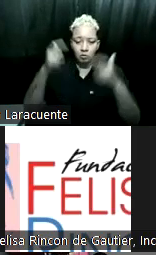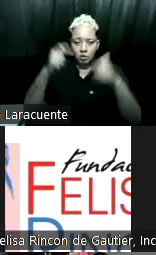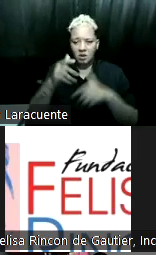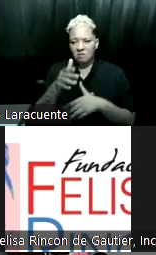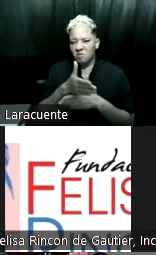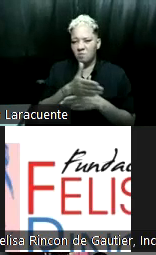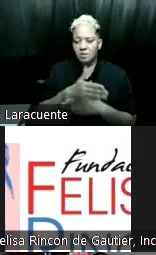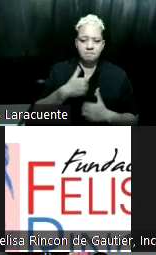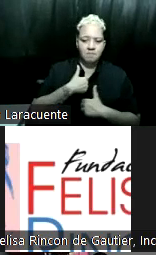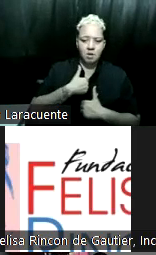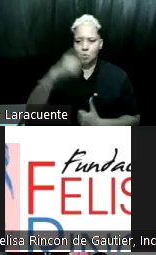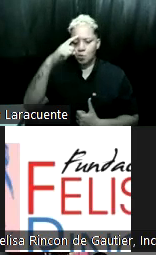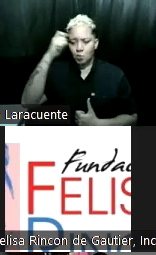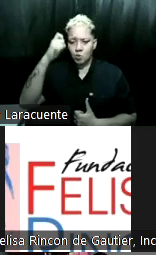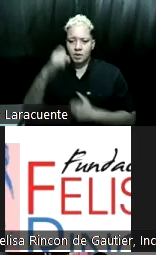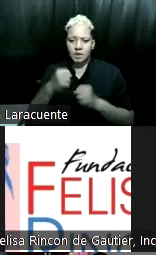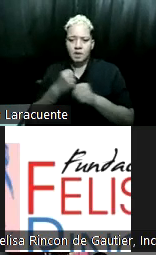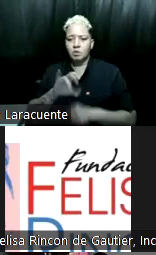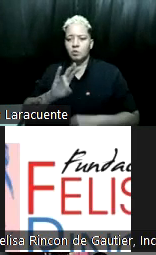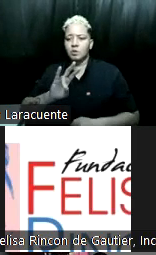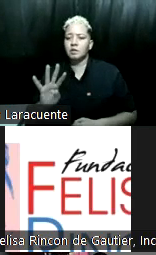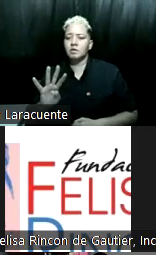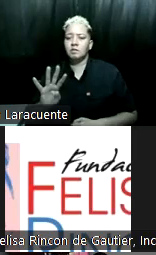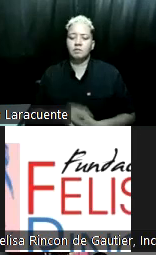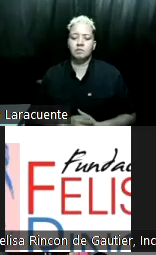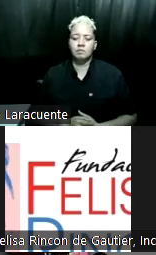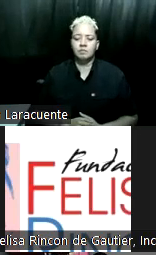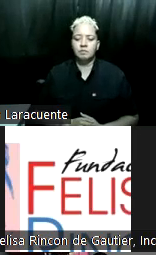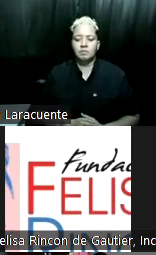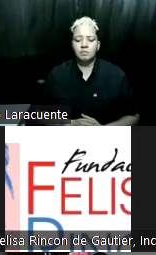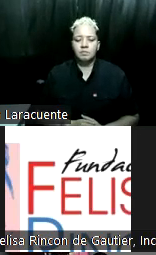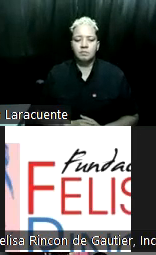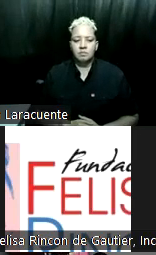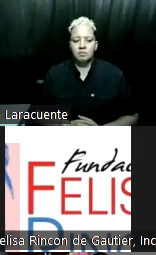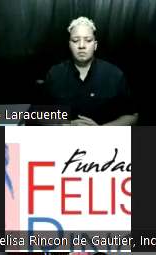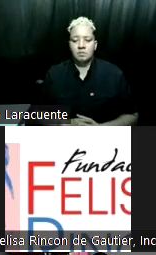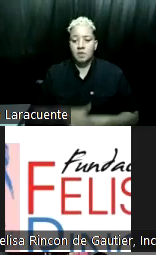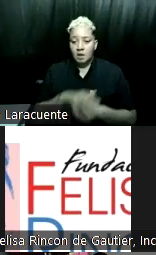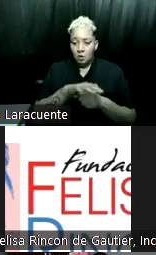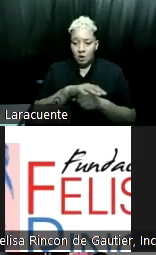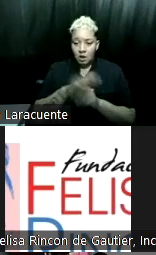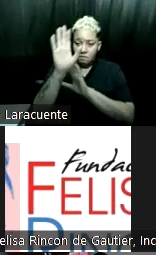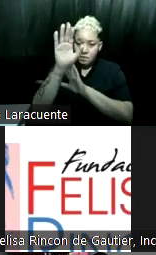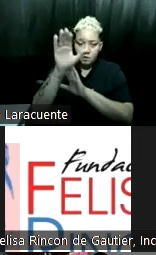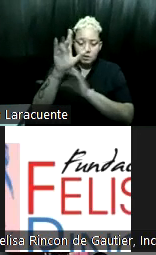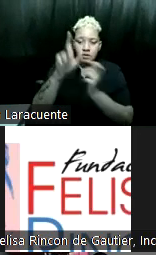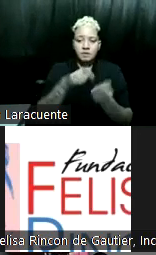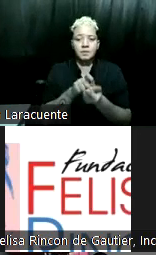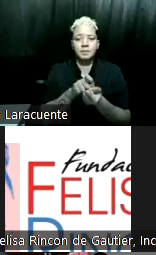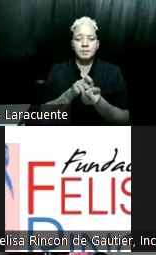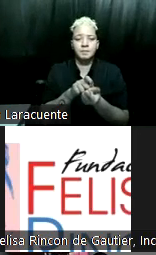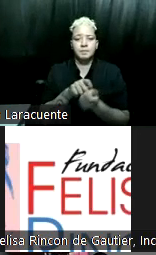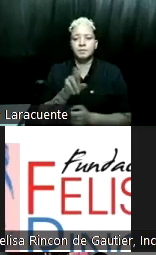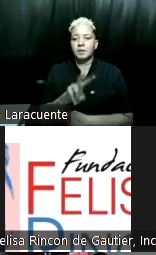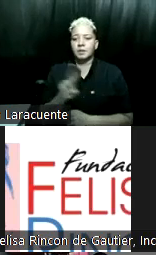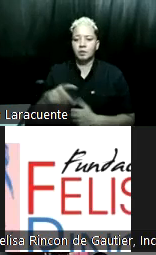junio del año 74. En el baloncesto local, específicamente el 22